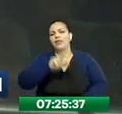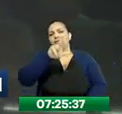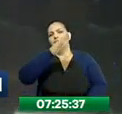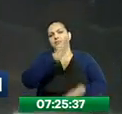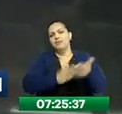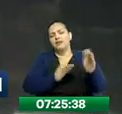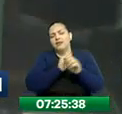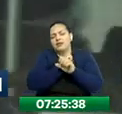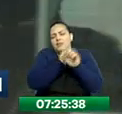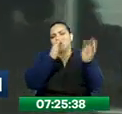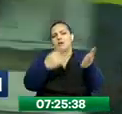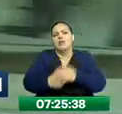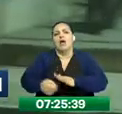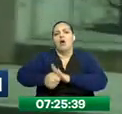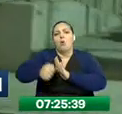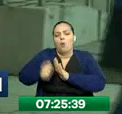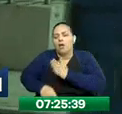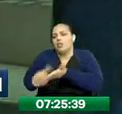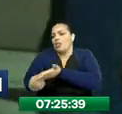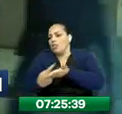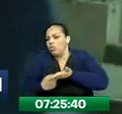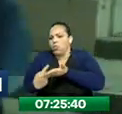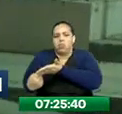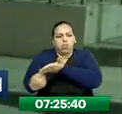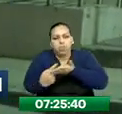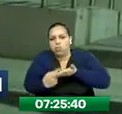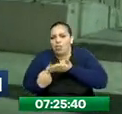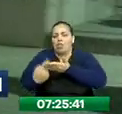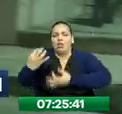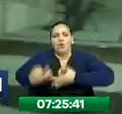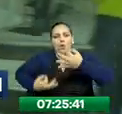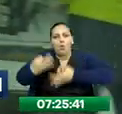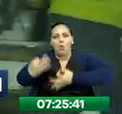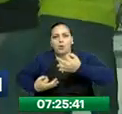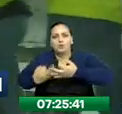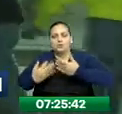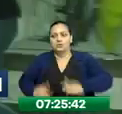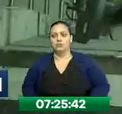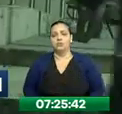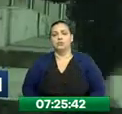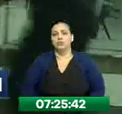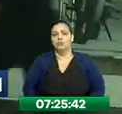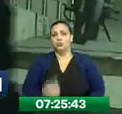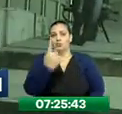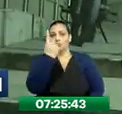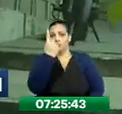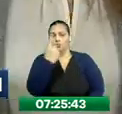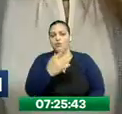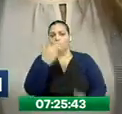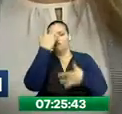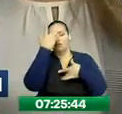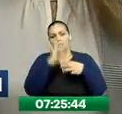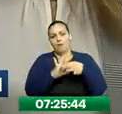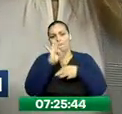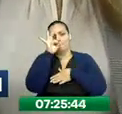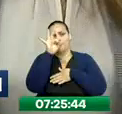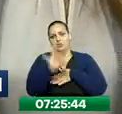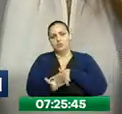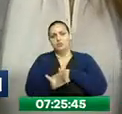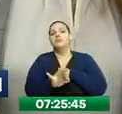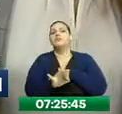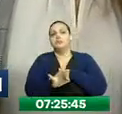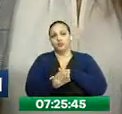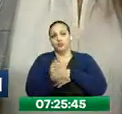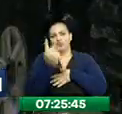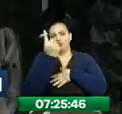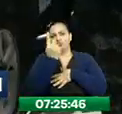preventiva contra 14 y medidas alternativas al único que dio positivo a la prueba de COVID. La fiscalía investiga el